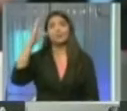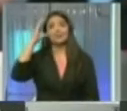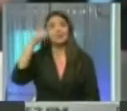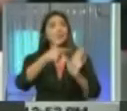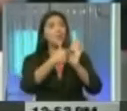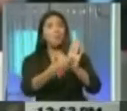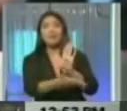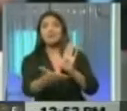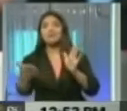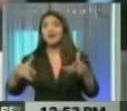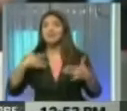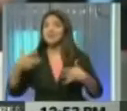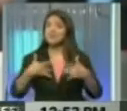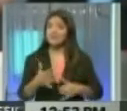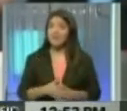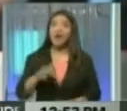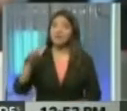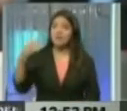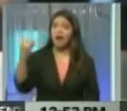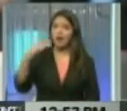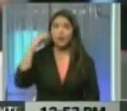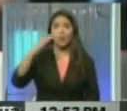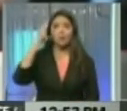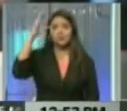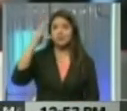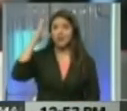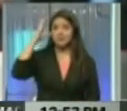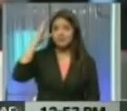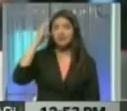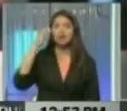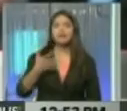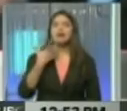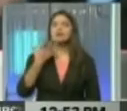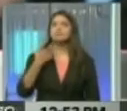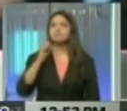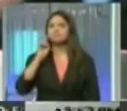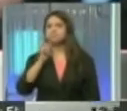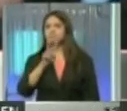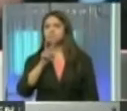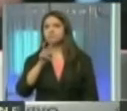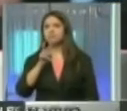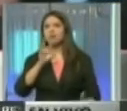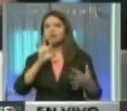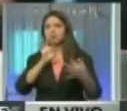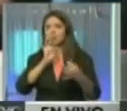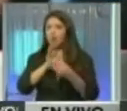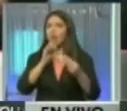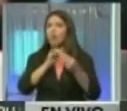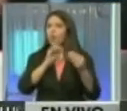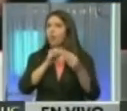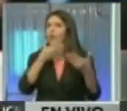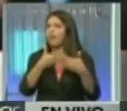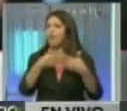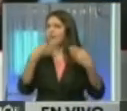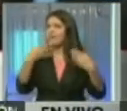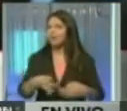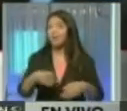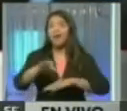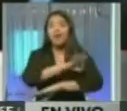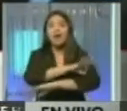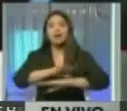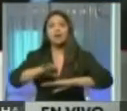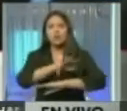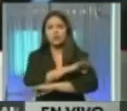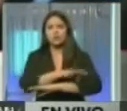estos actos. Aquí hay la conciencia de la identificación con su realidad, de que la arquitectura no puede